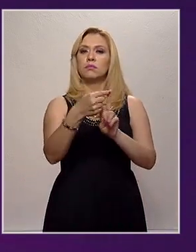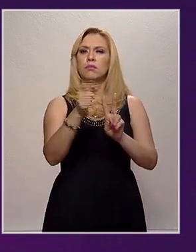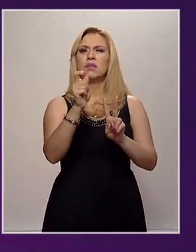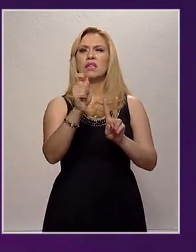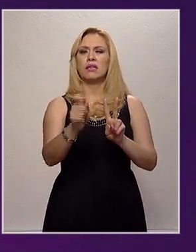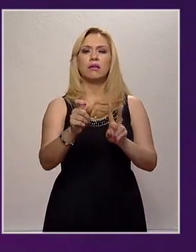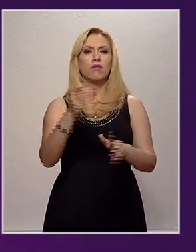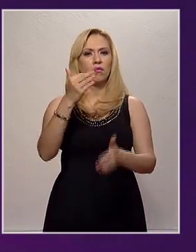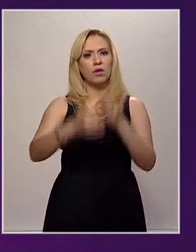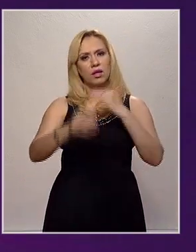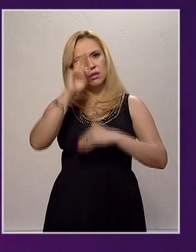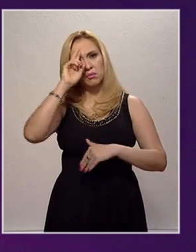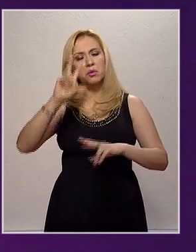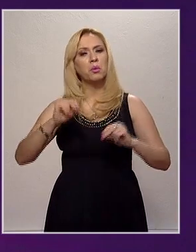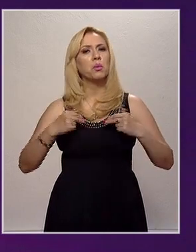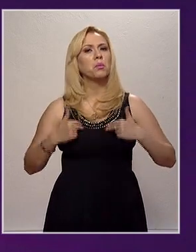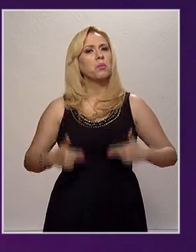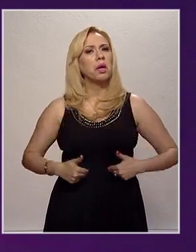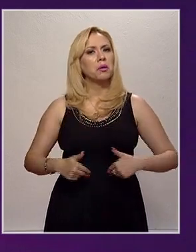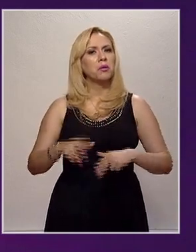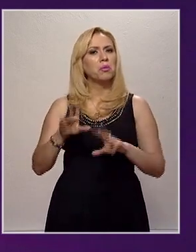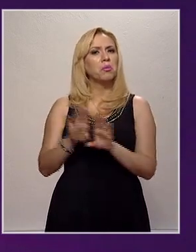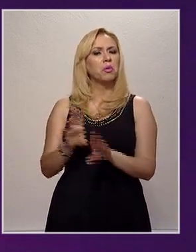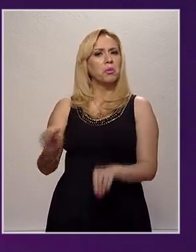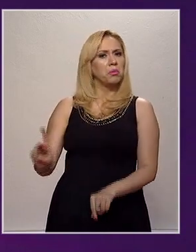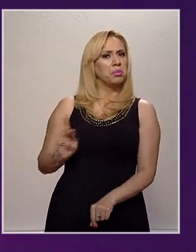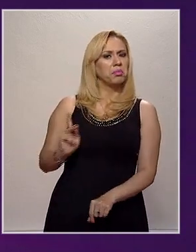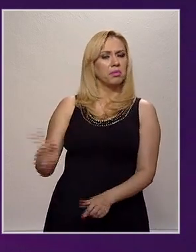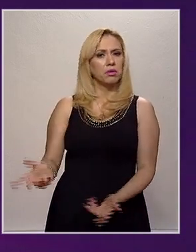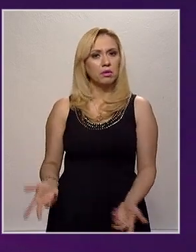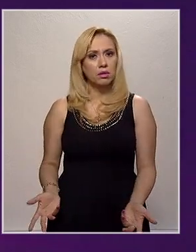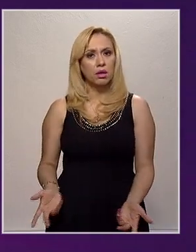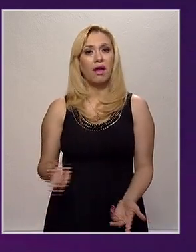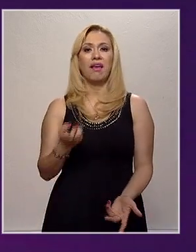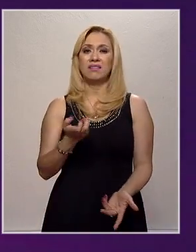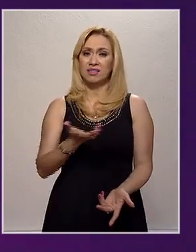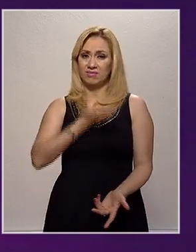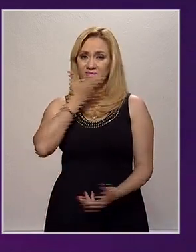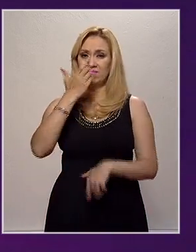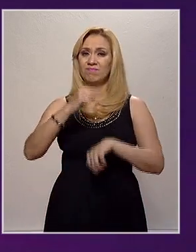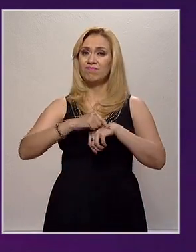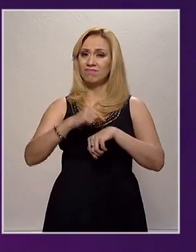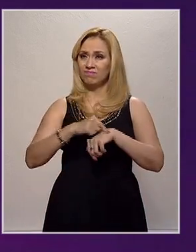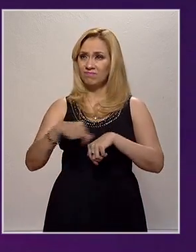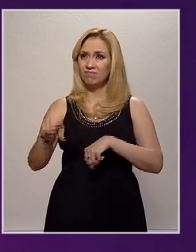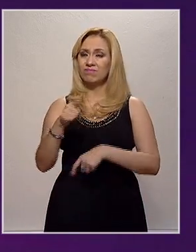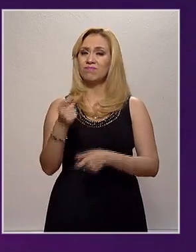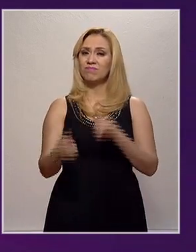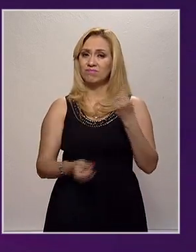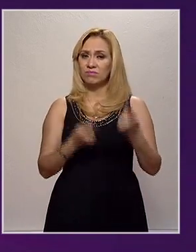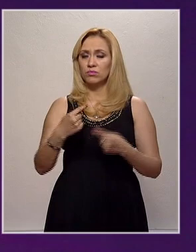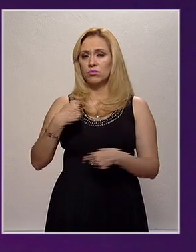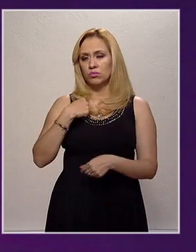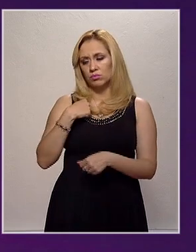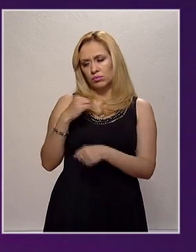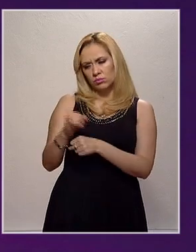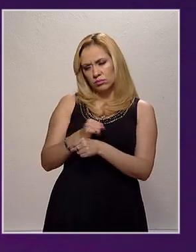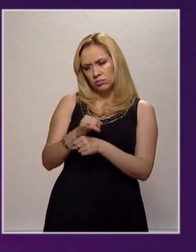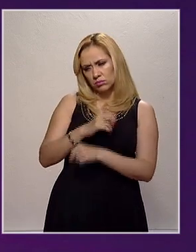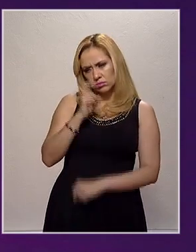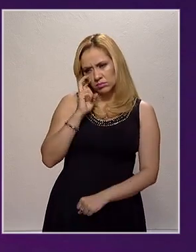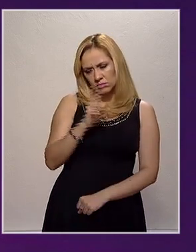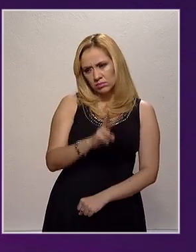casos de deshumanización según las definiciones que se han utilizado en el propio campo médico. Pero yo en mi investigación